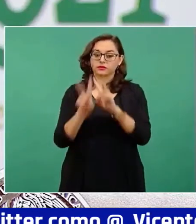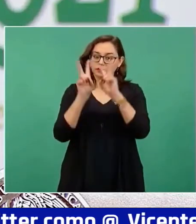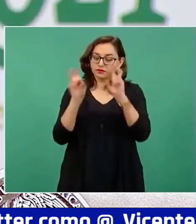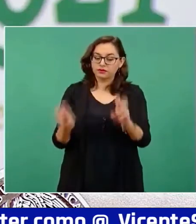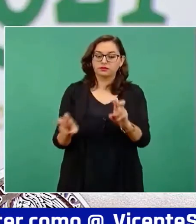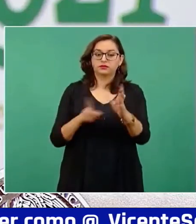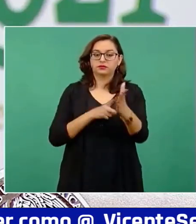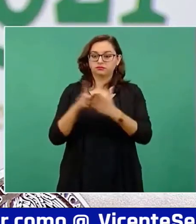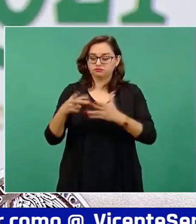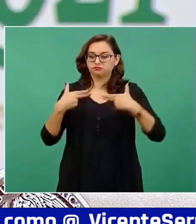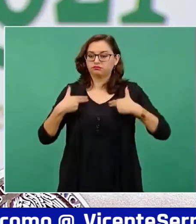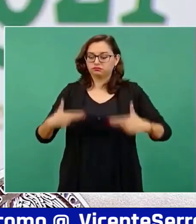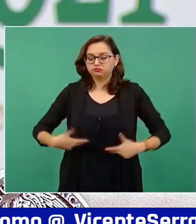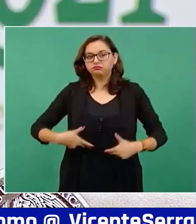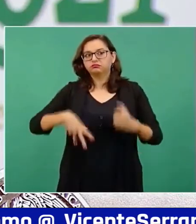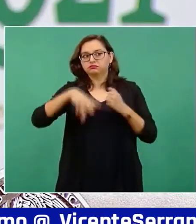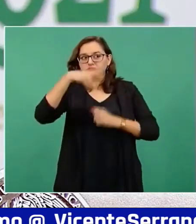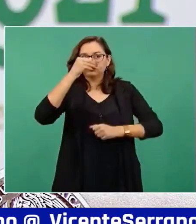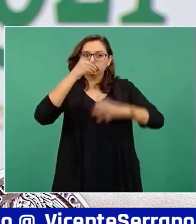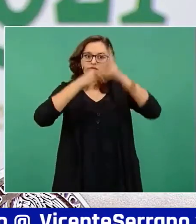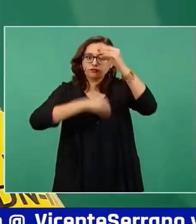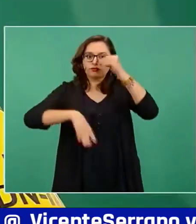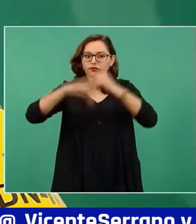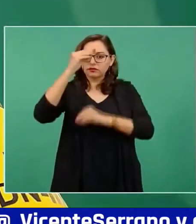un área específica